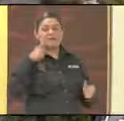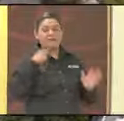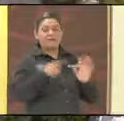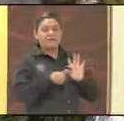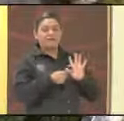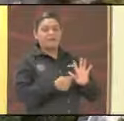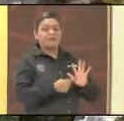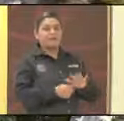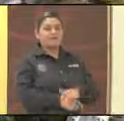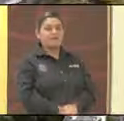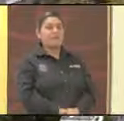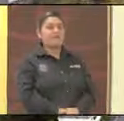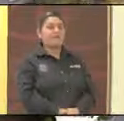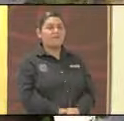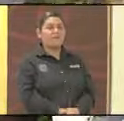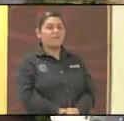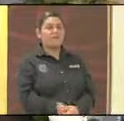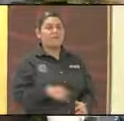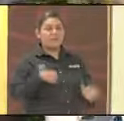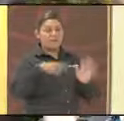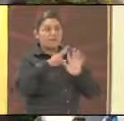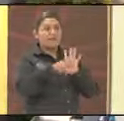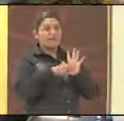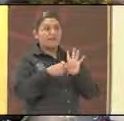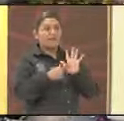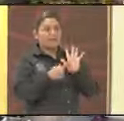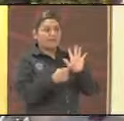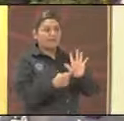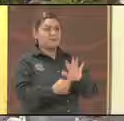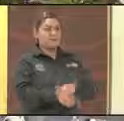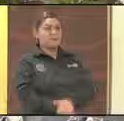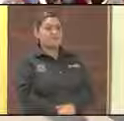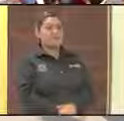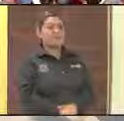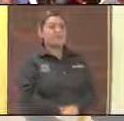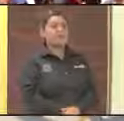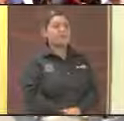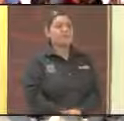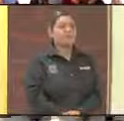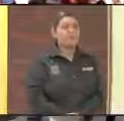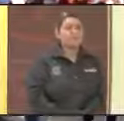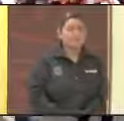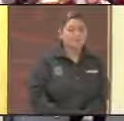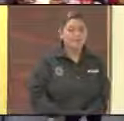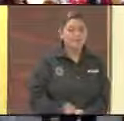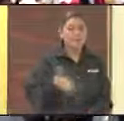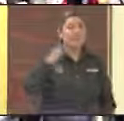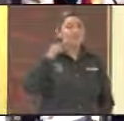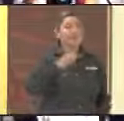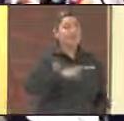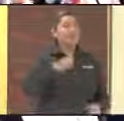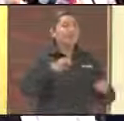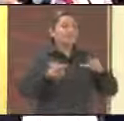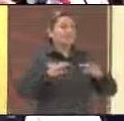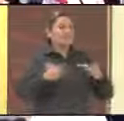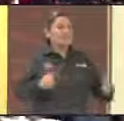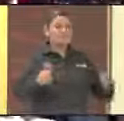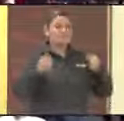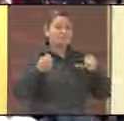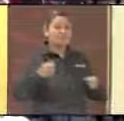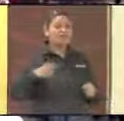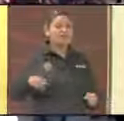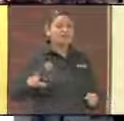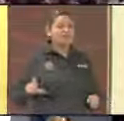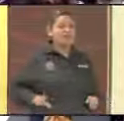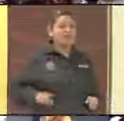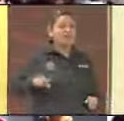esto. ¿Hay video? Pásenla, por favor. Armando, y él ha trabajado duramente con el gobernador